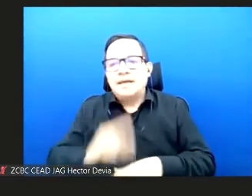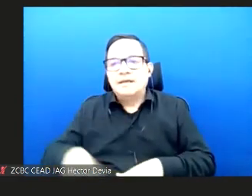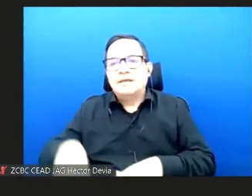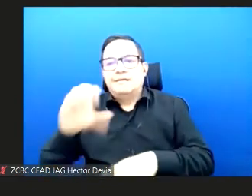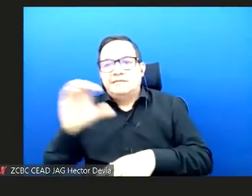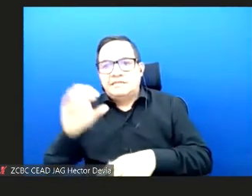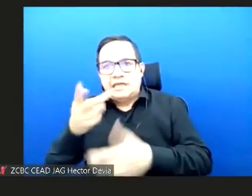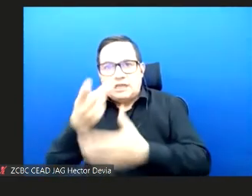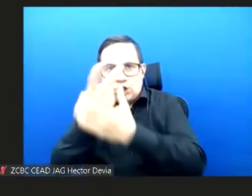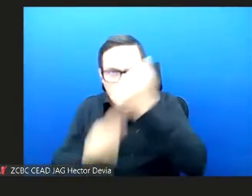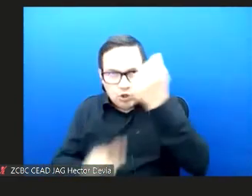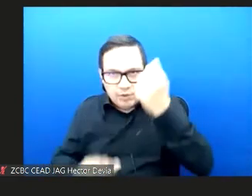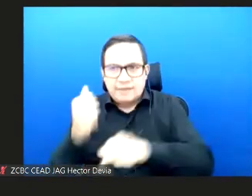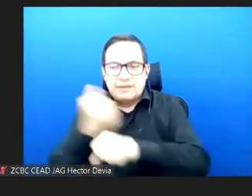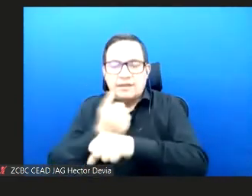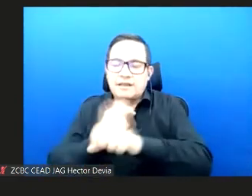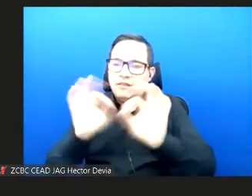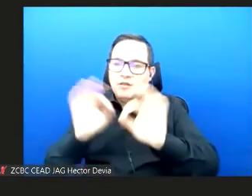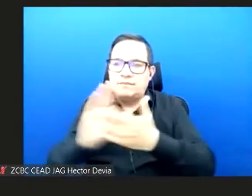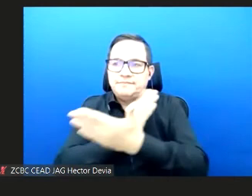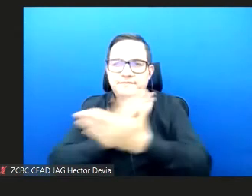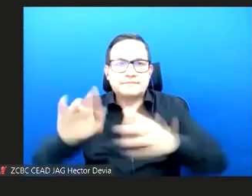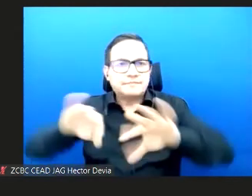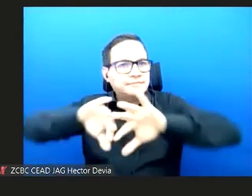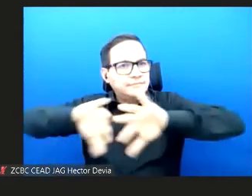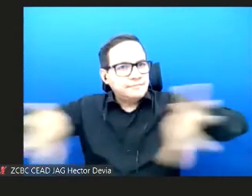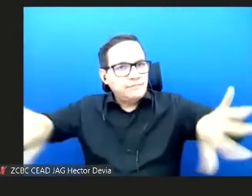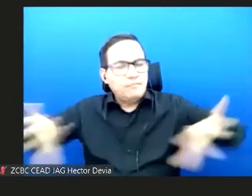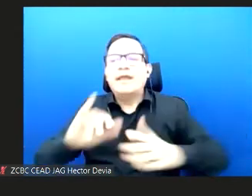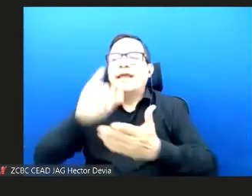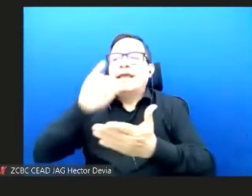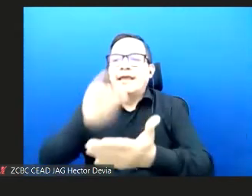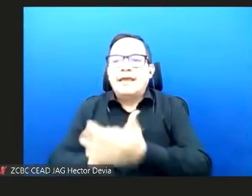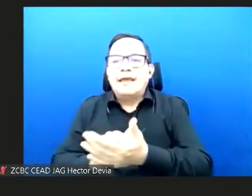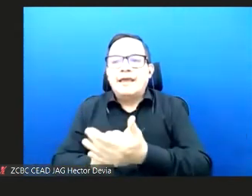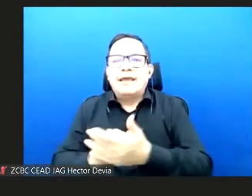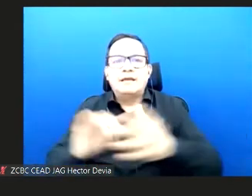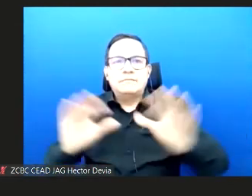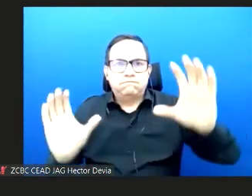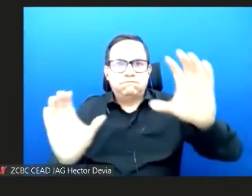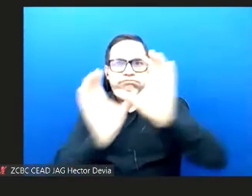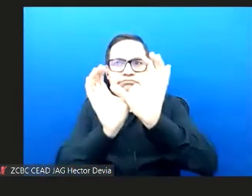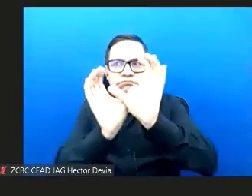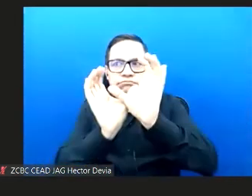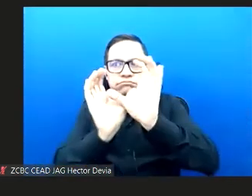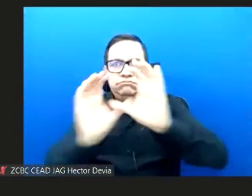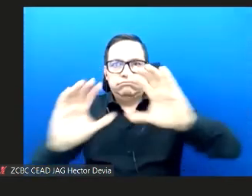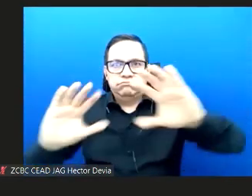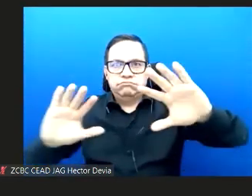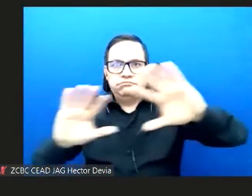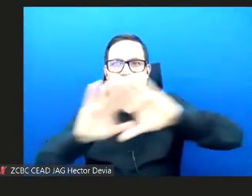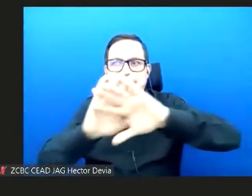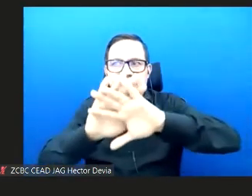C. Eso nos representa la intersección. La intersección nos va a representar los